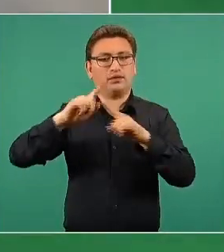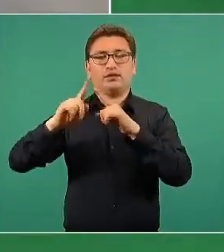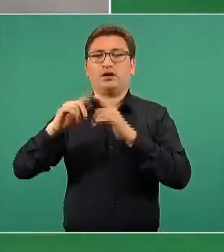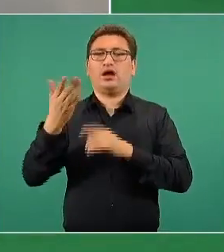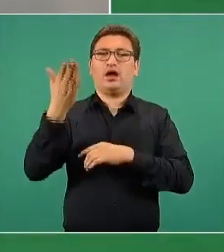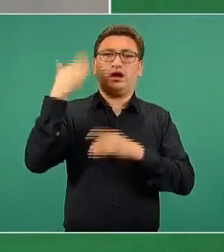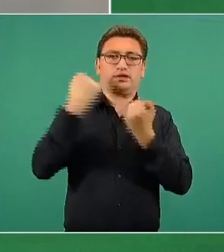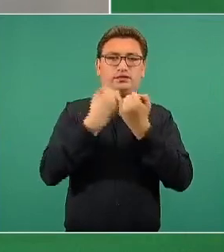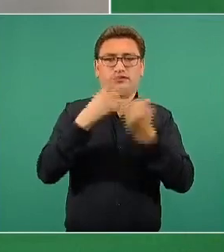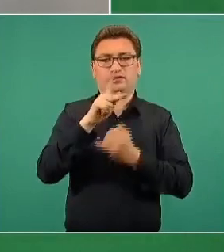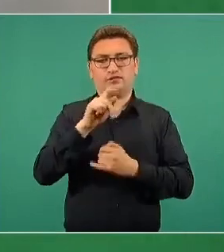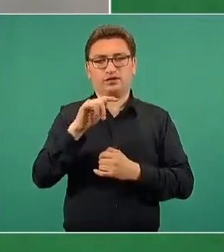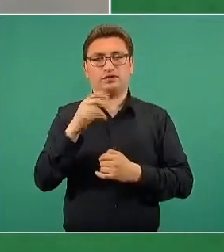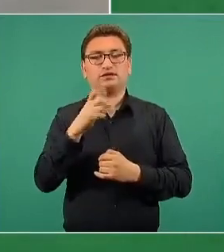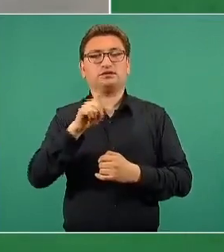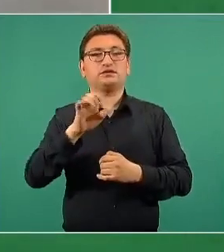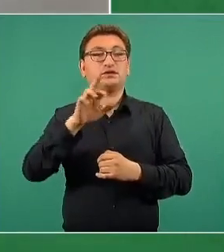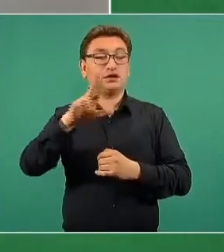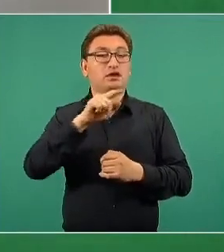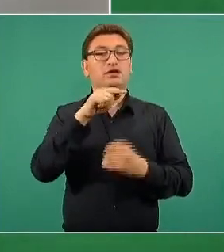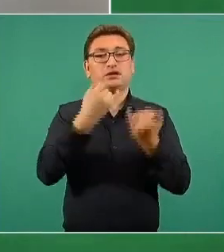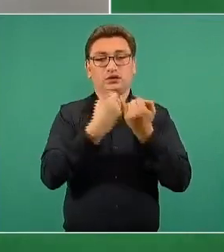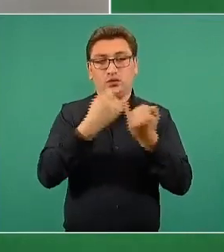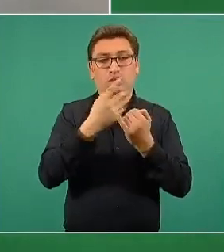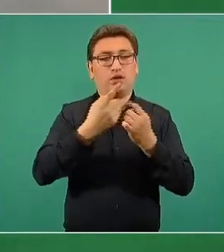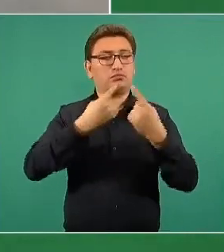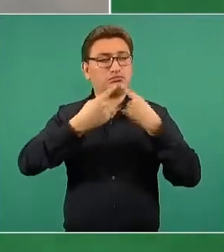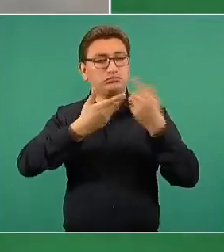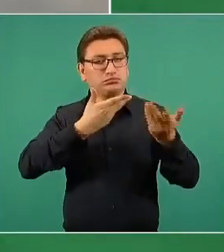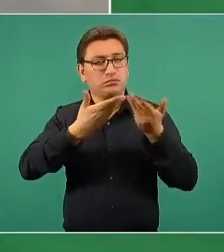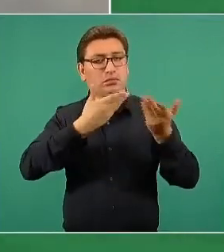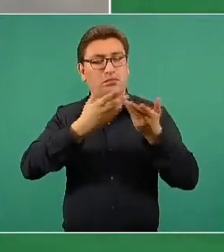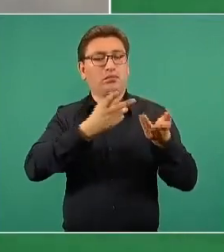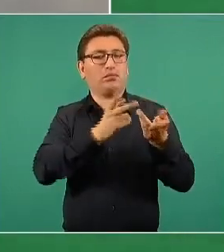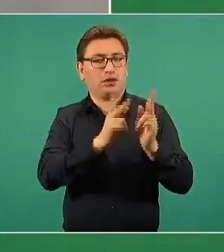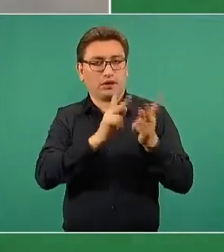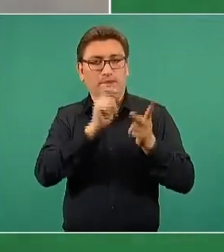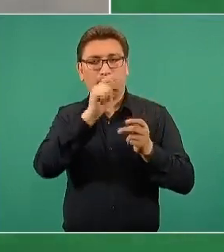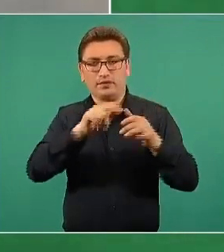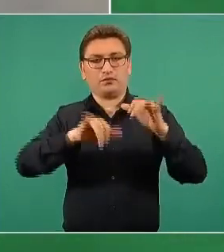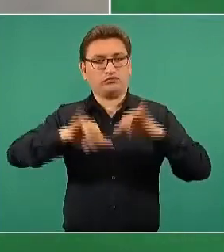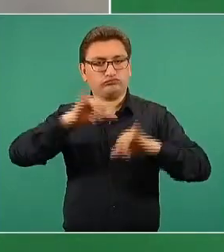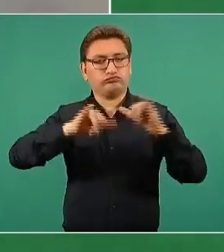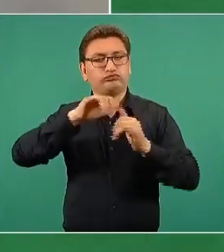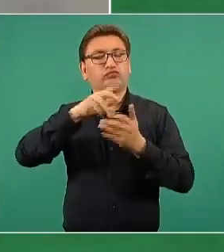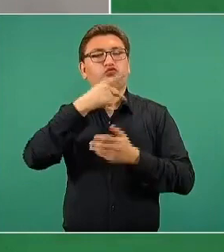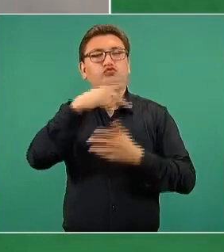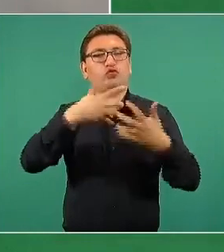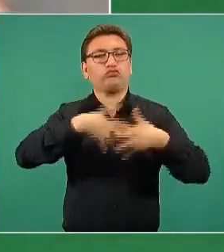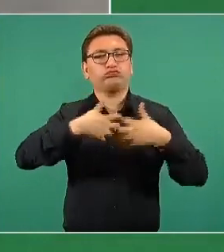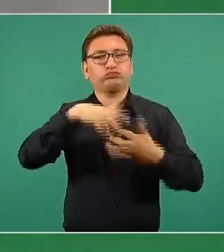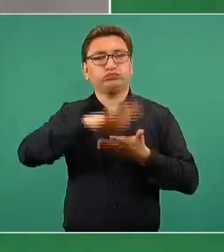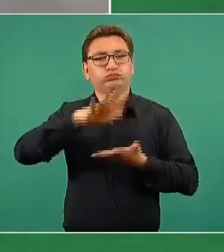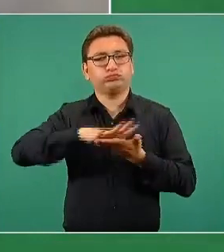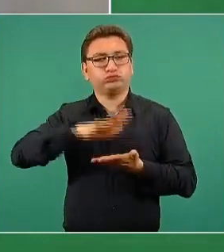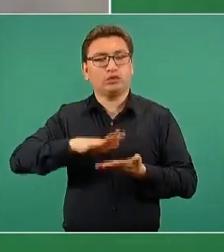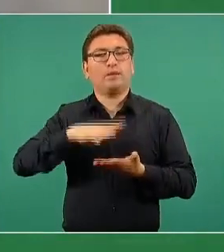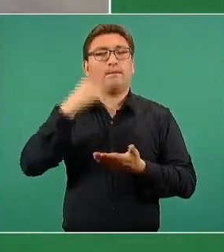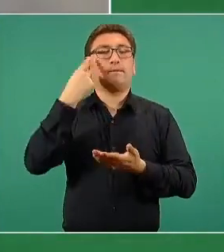con Pfizer, en pláticas con el propio laboratorio productor para